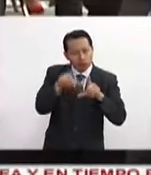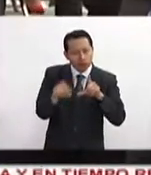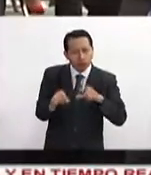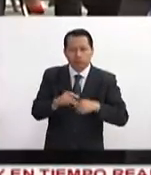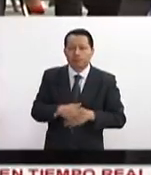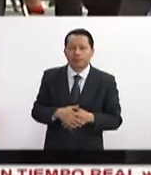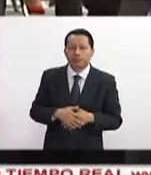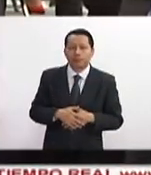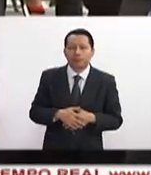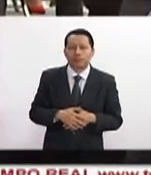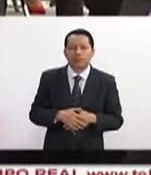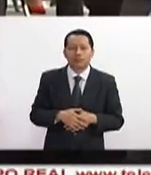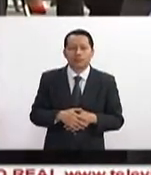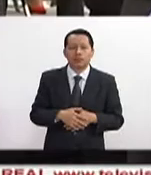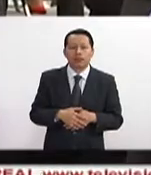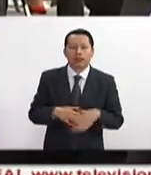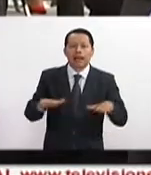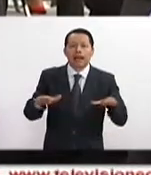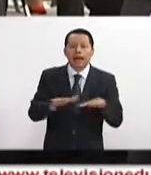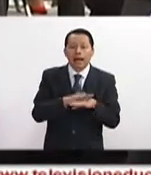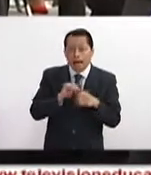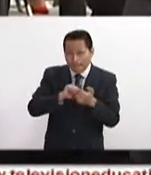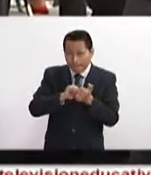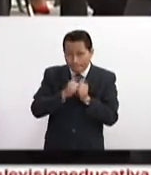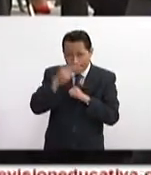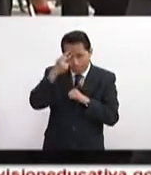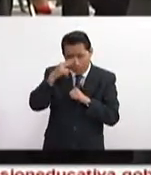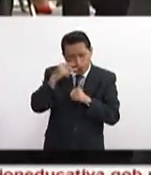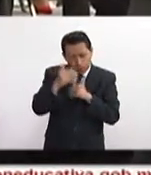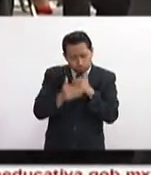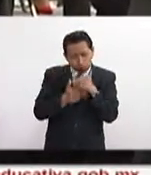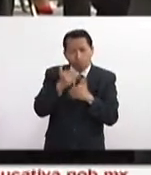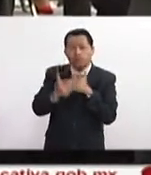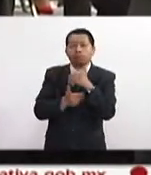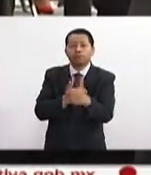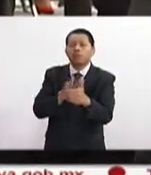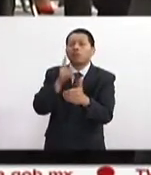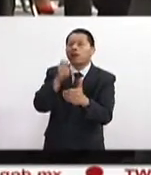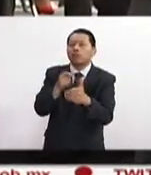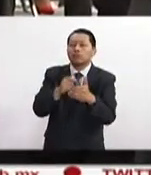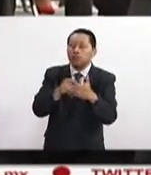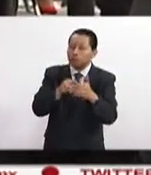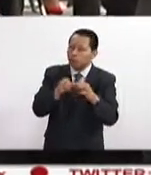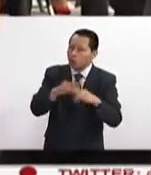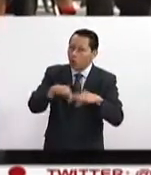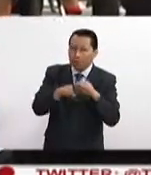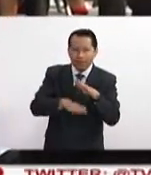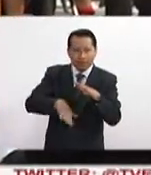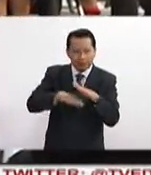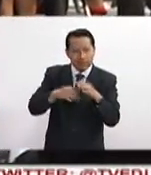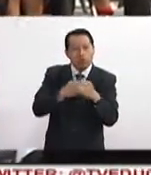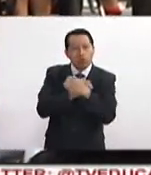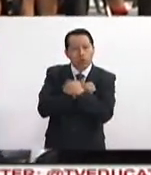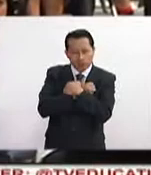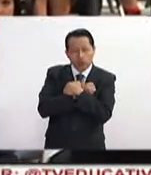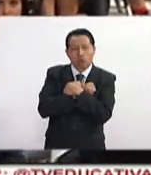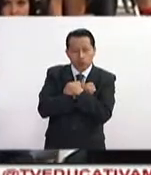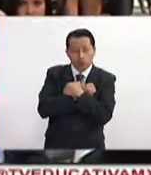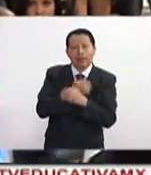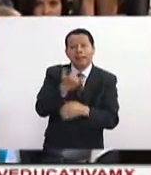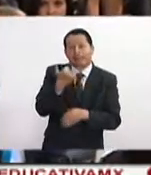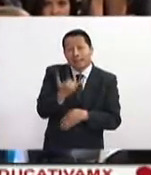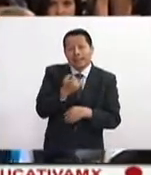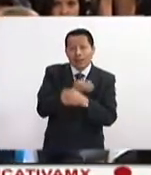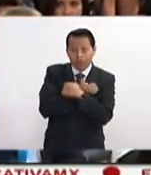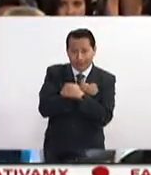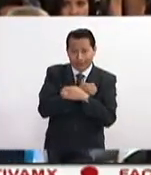cambio de México en gran medida depende de la educación. Y el cambio de la educación